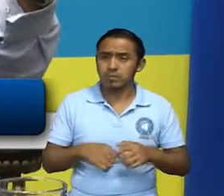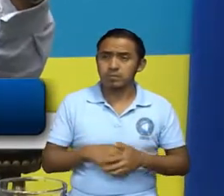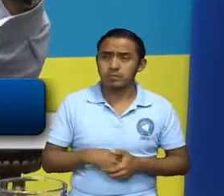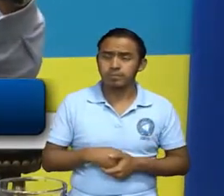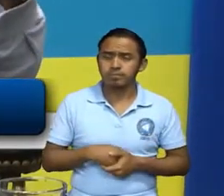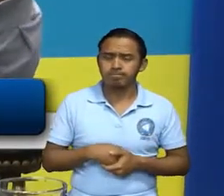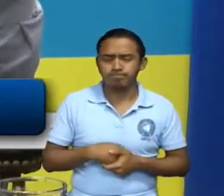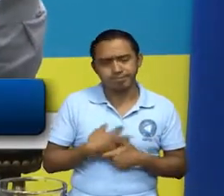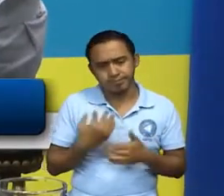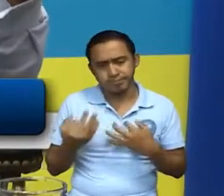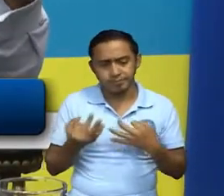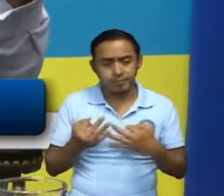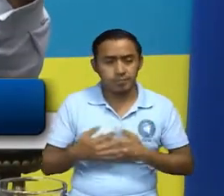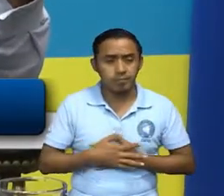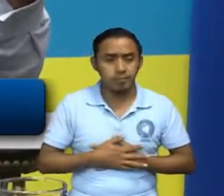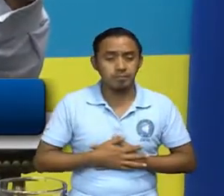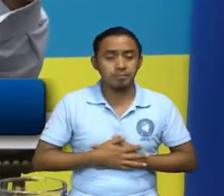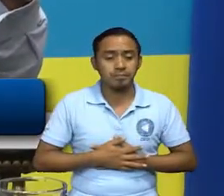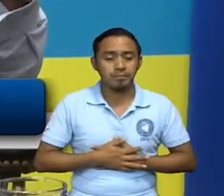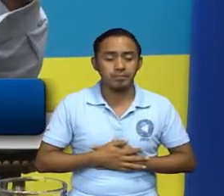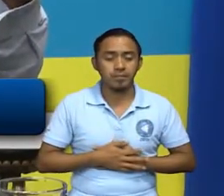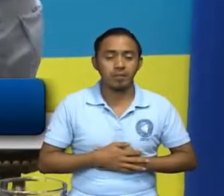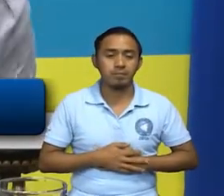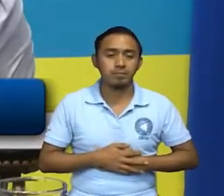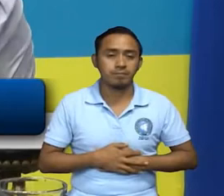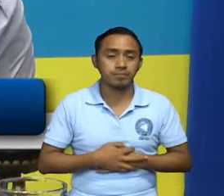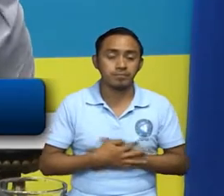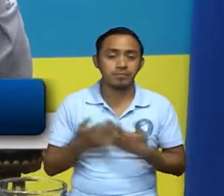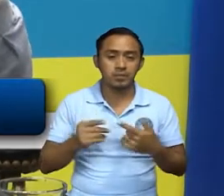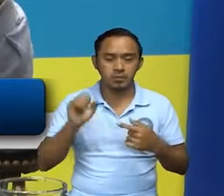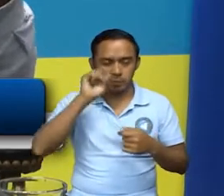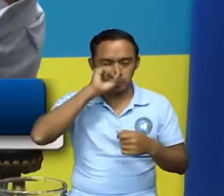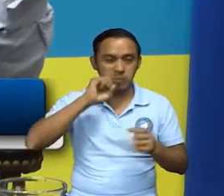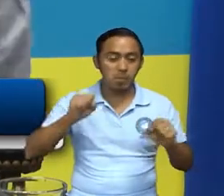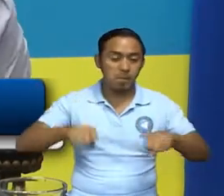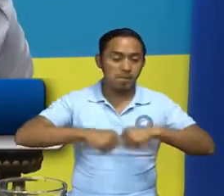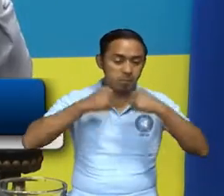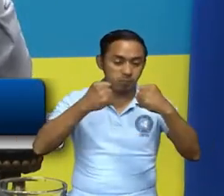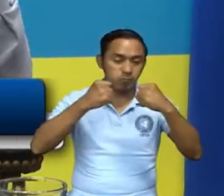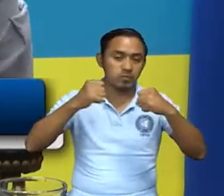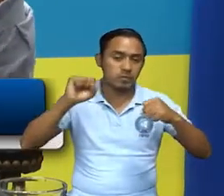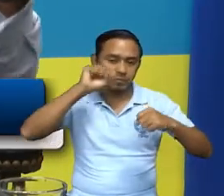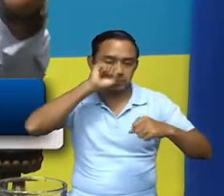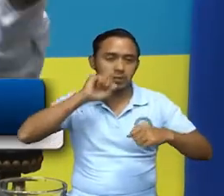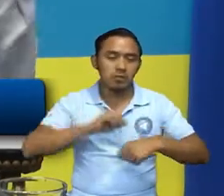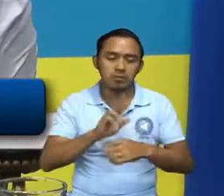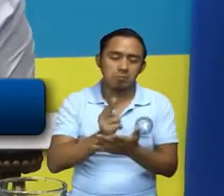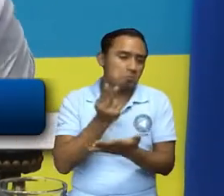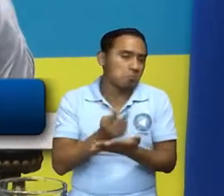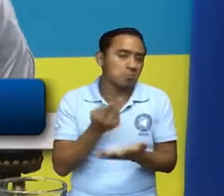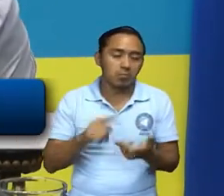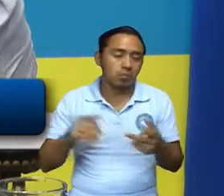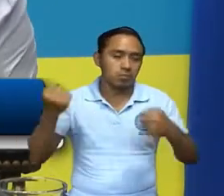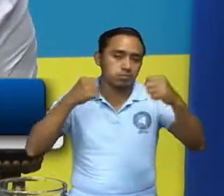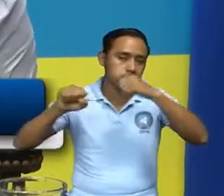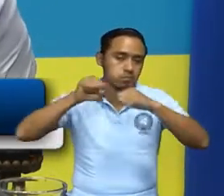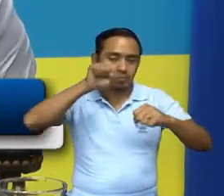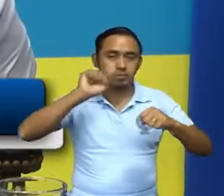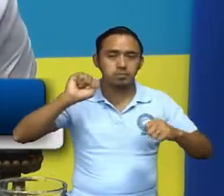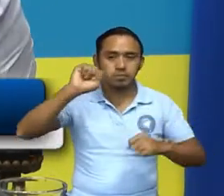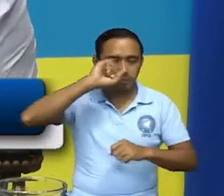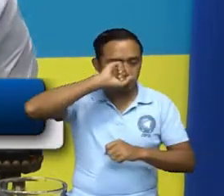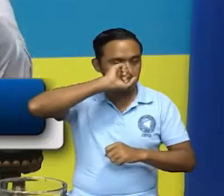le explico. Uh-huh. Una persona tiene un fuerte golpe en la nariz, ya sea porque se cayó o peleó,